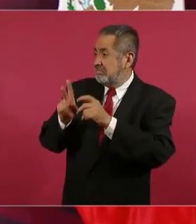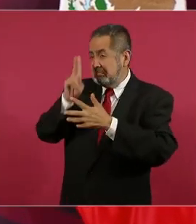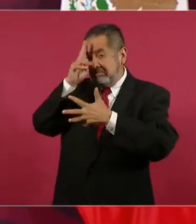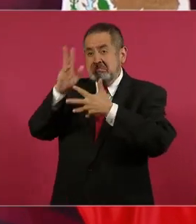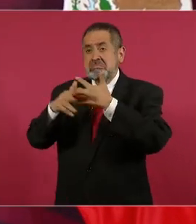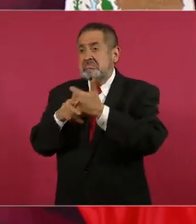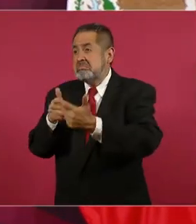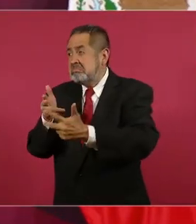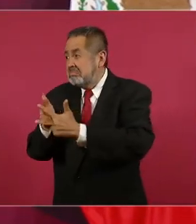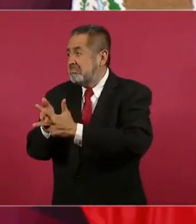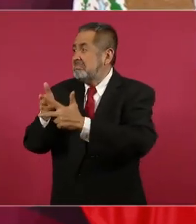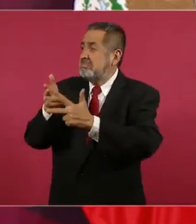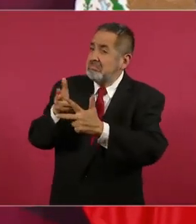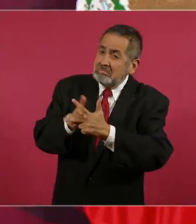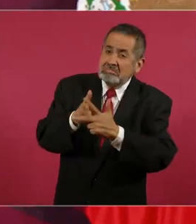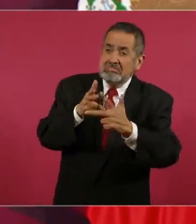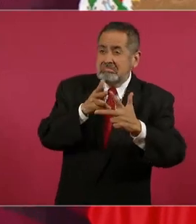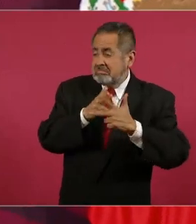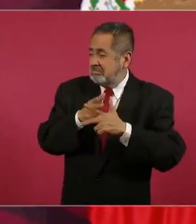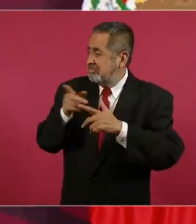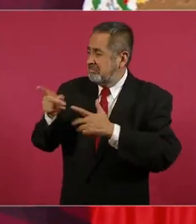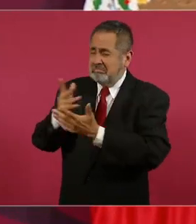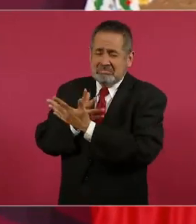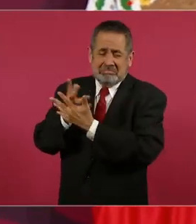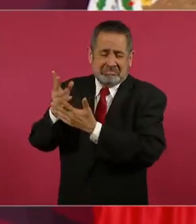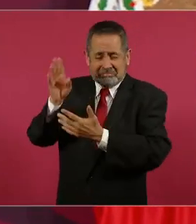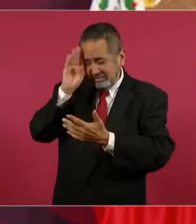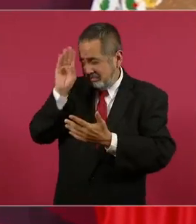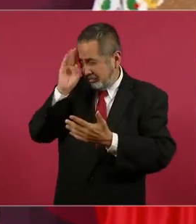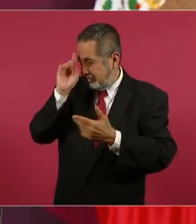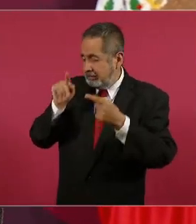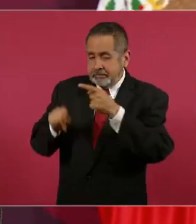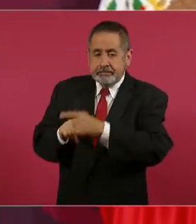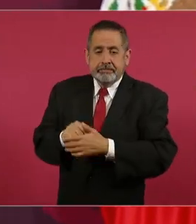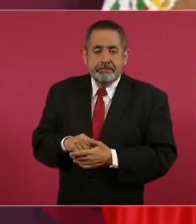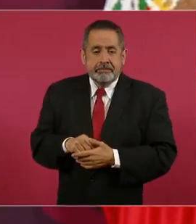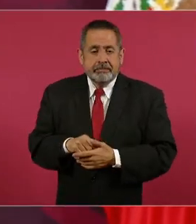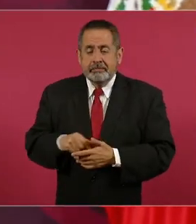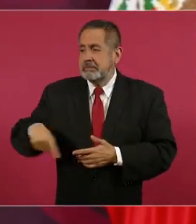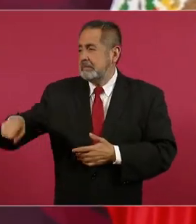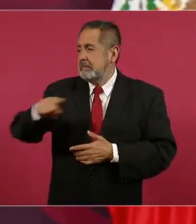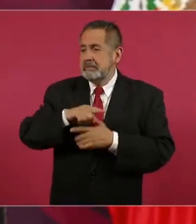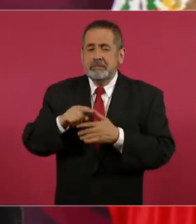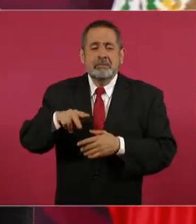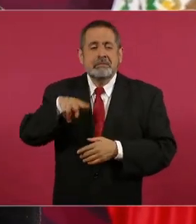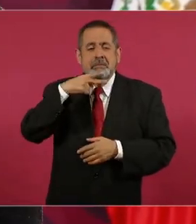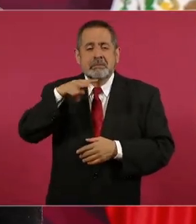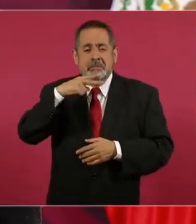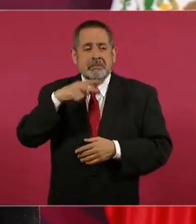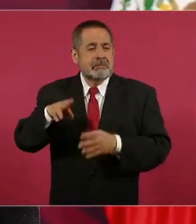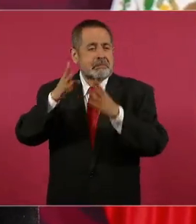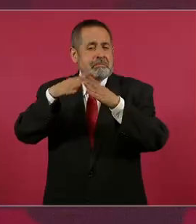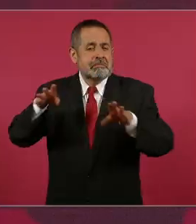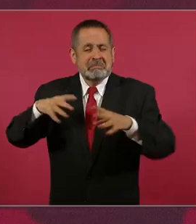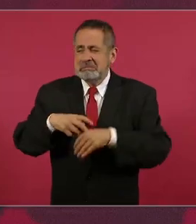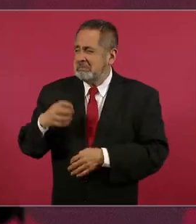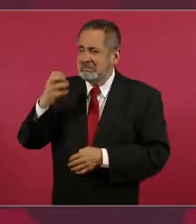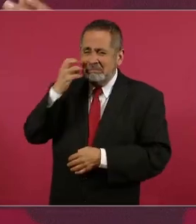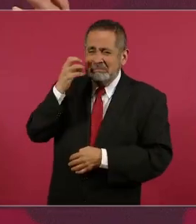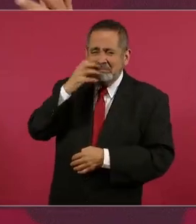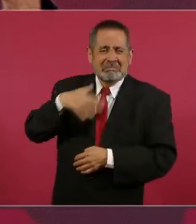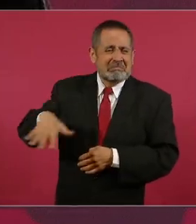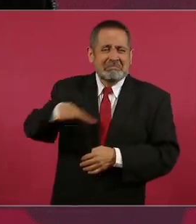violencia, que amarga Navidad en Acapulco.